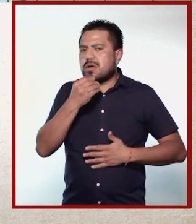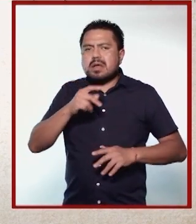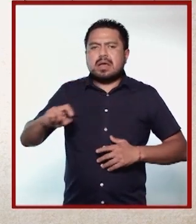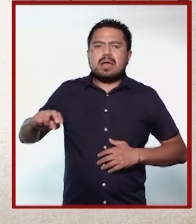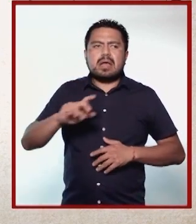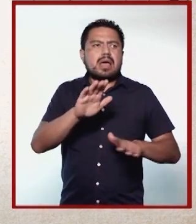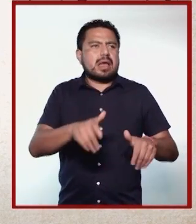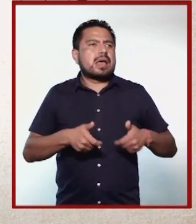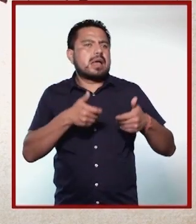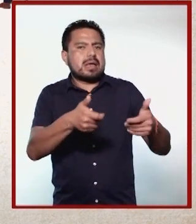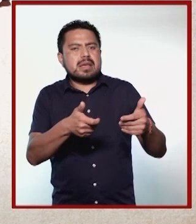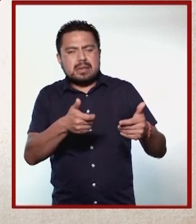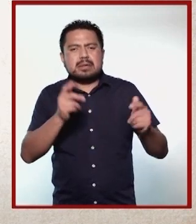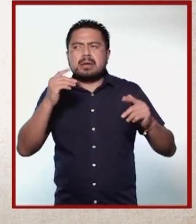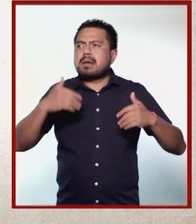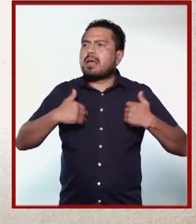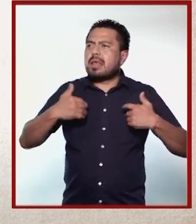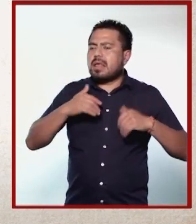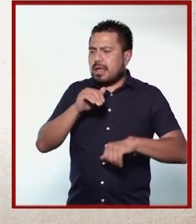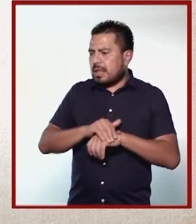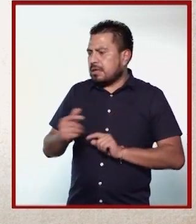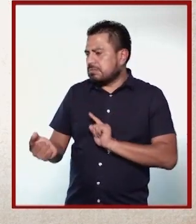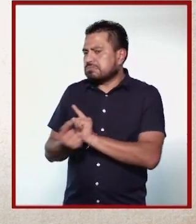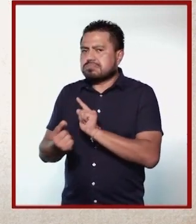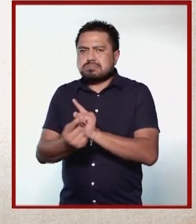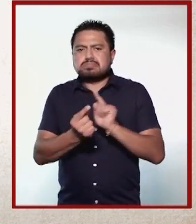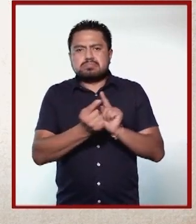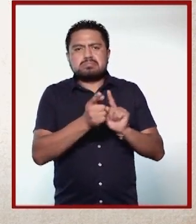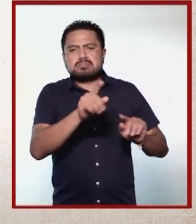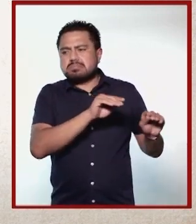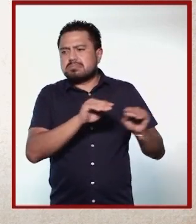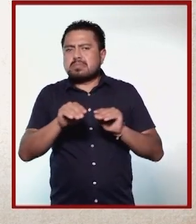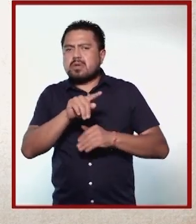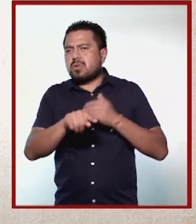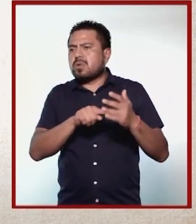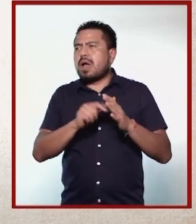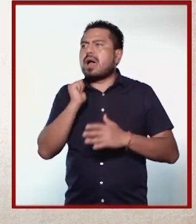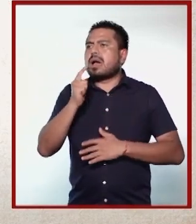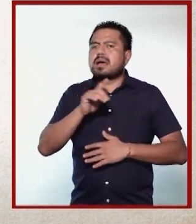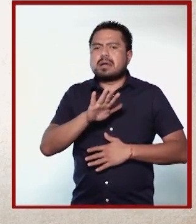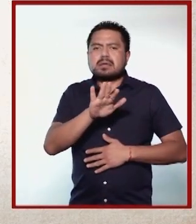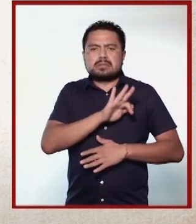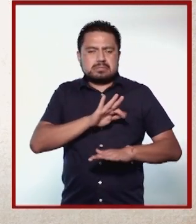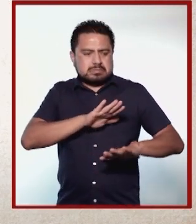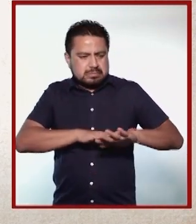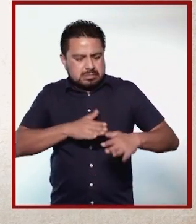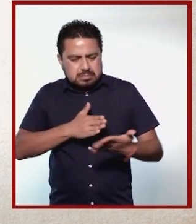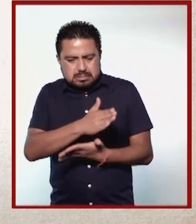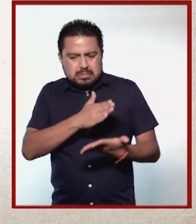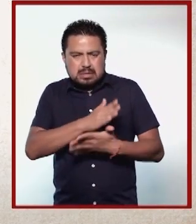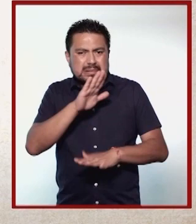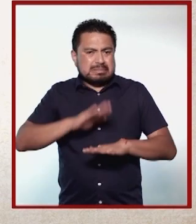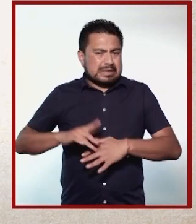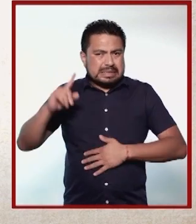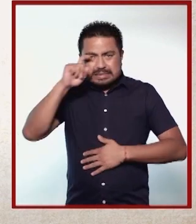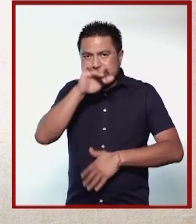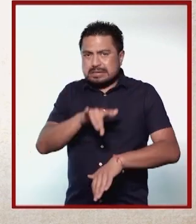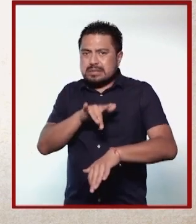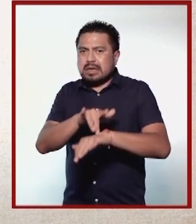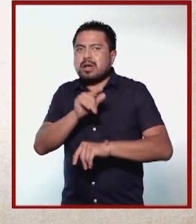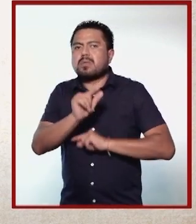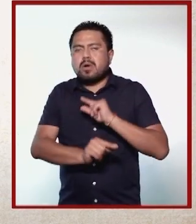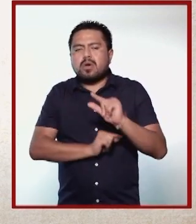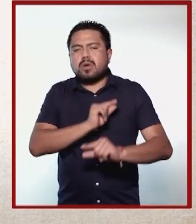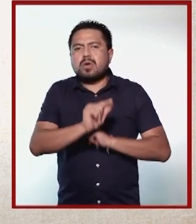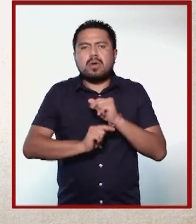las calles, visitar a un amigo o amiga, trasladarnos a alguna parte. Hemos atravesado momentos complejos, pero poco a